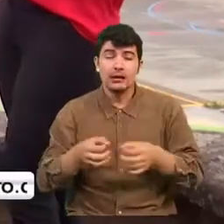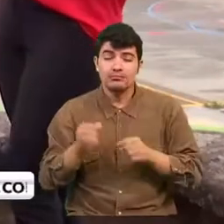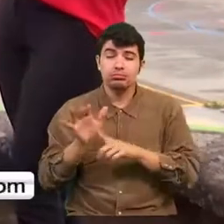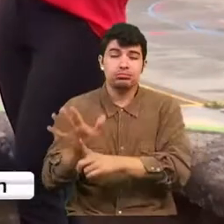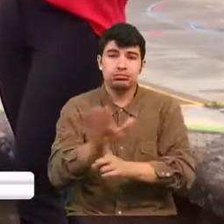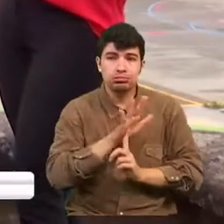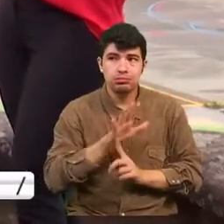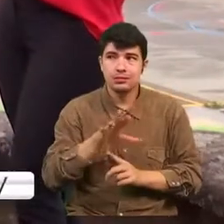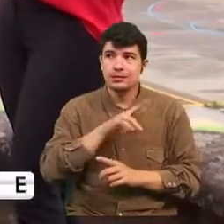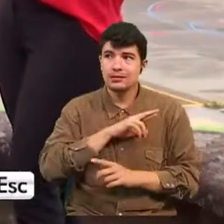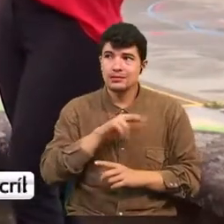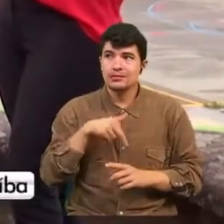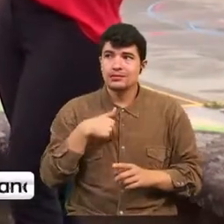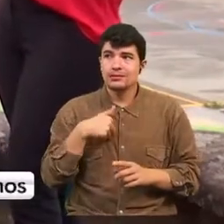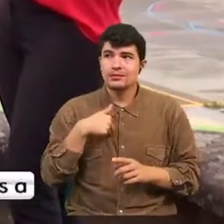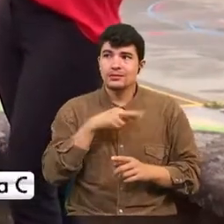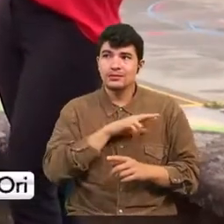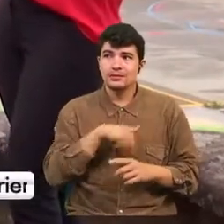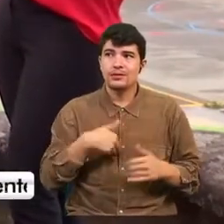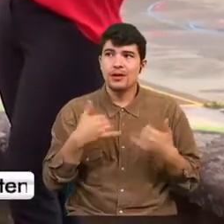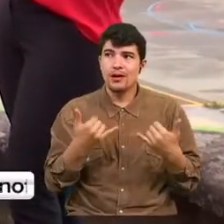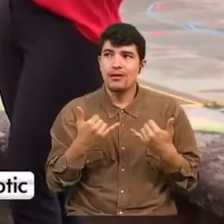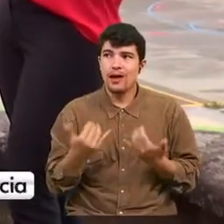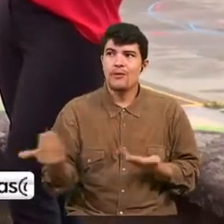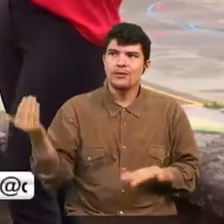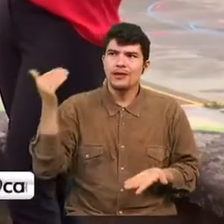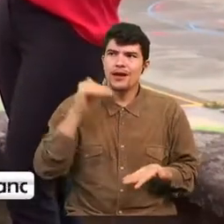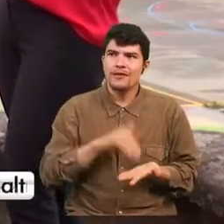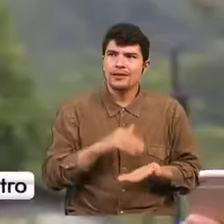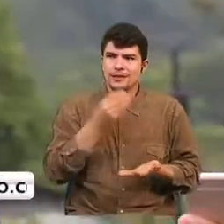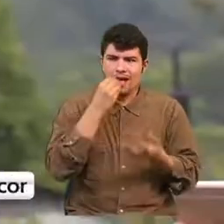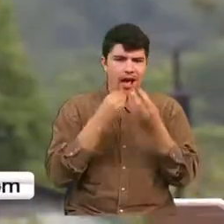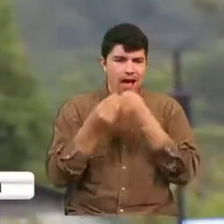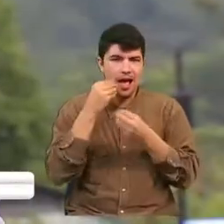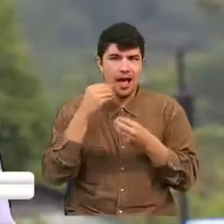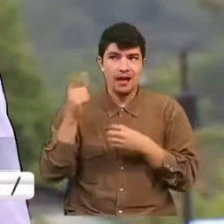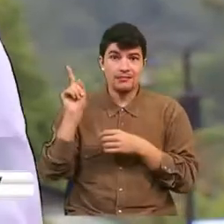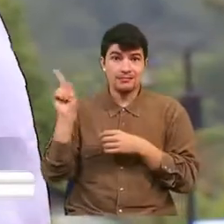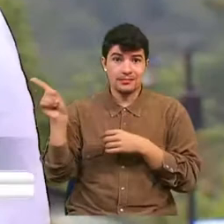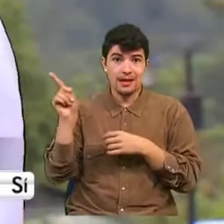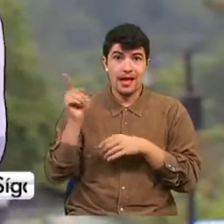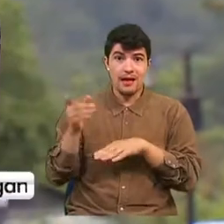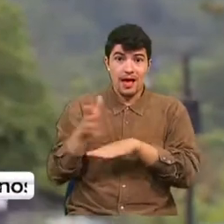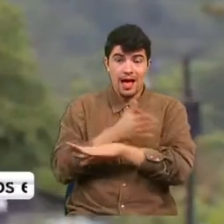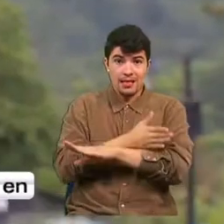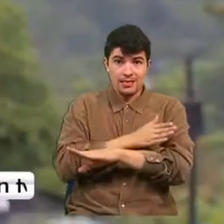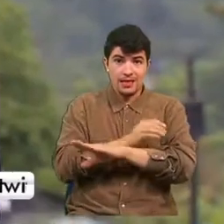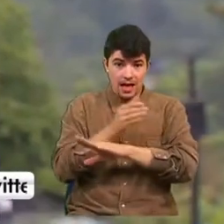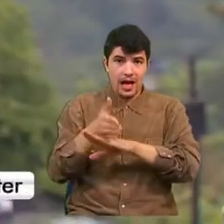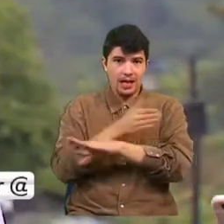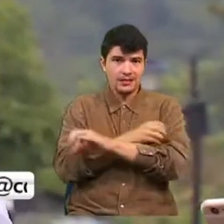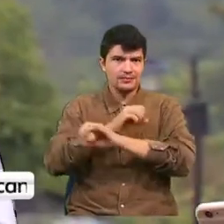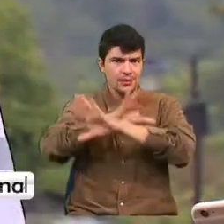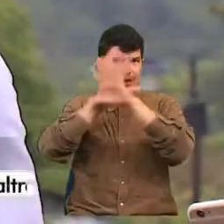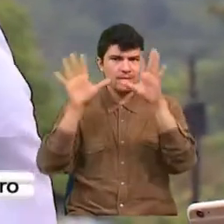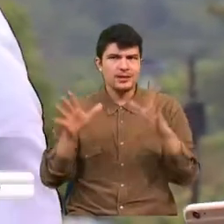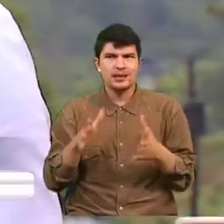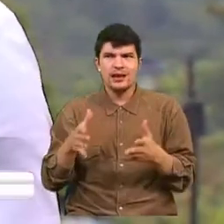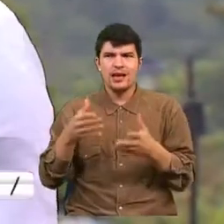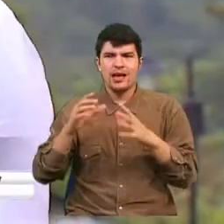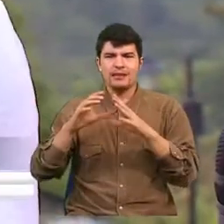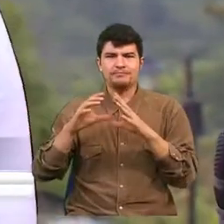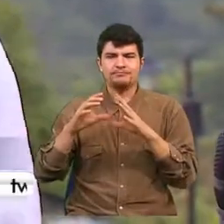que ya estamos hoy nosotros otra vez deleitándonos, porque desde allí, desde la mañana, empezamos a disfrutar de ese buen